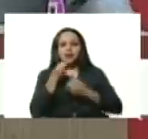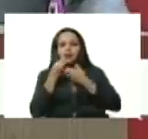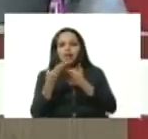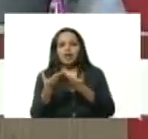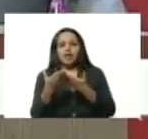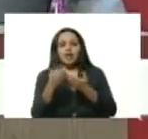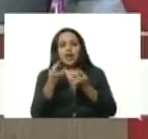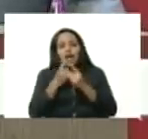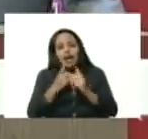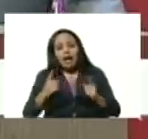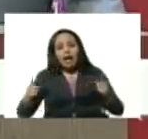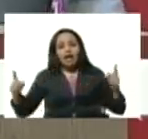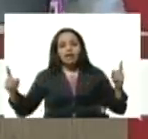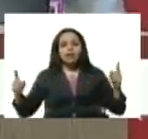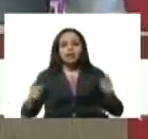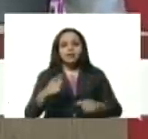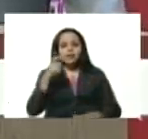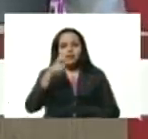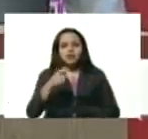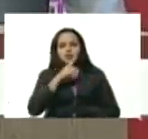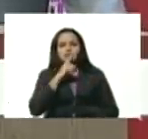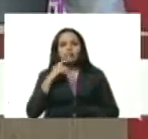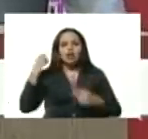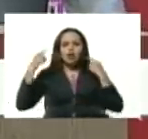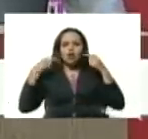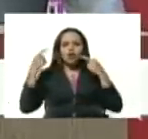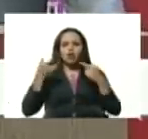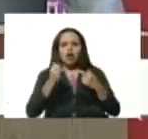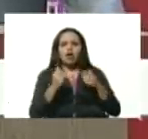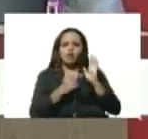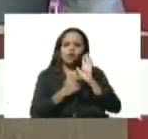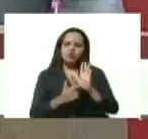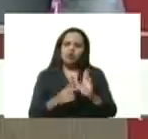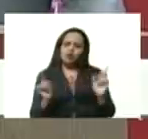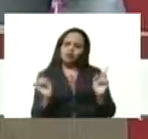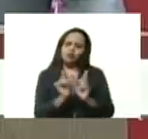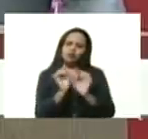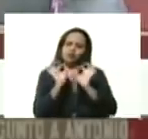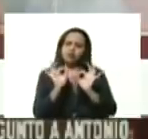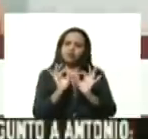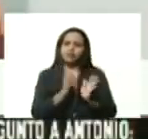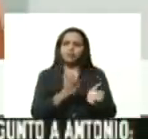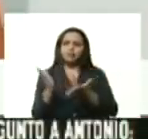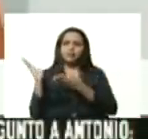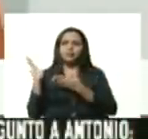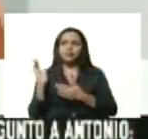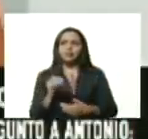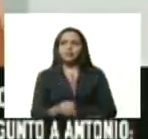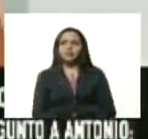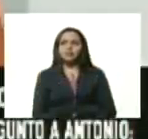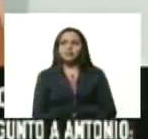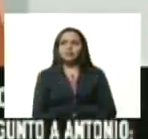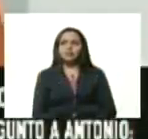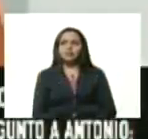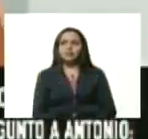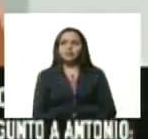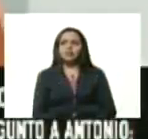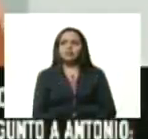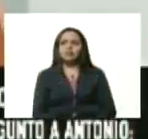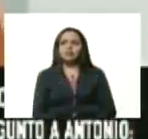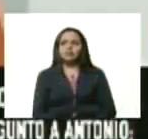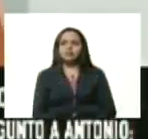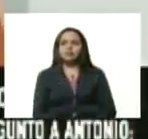larga de alias Loco Loco, vamos a mostrar solamente una perlita. Adelante, video. Ya cuando confirmo que el jefe